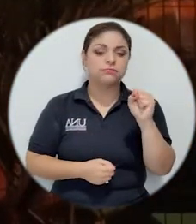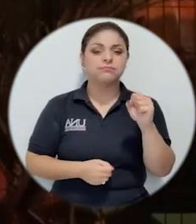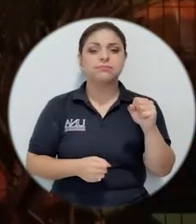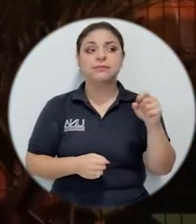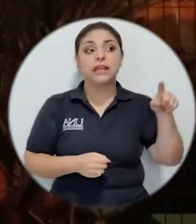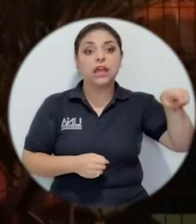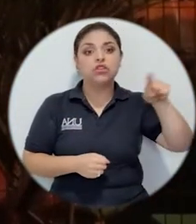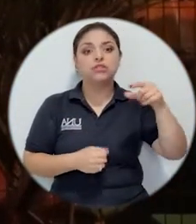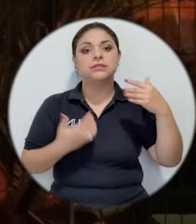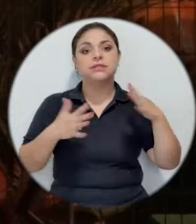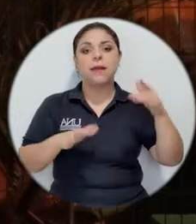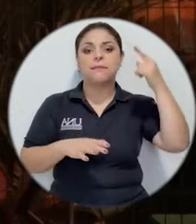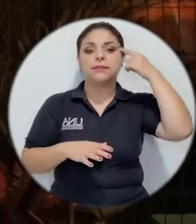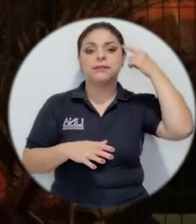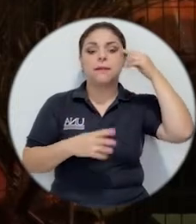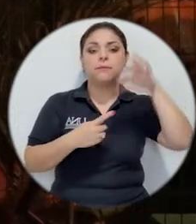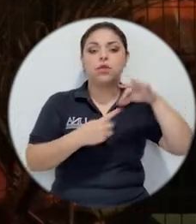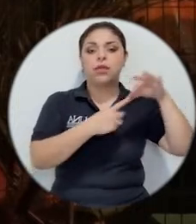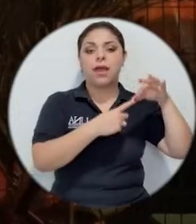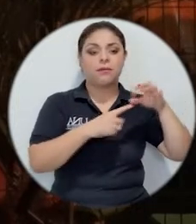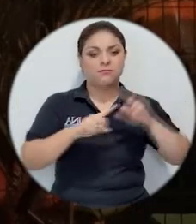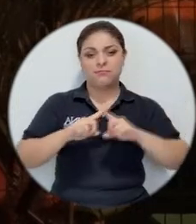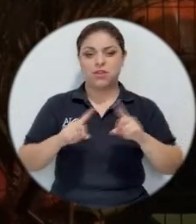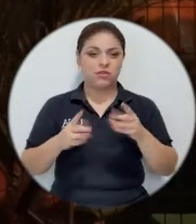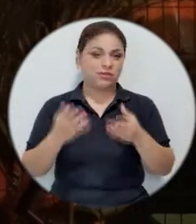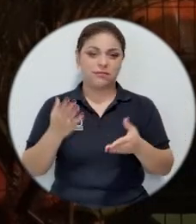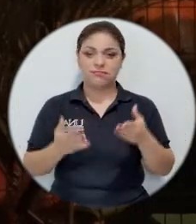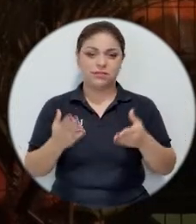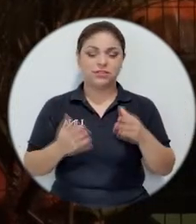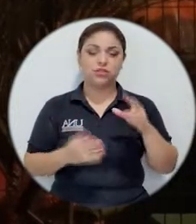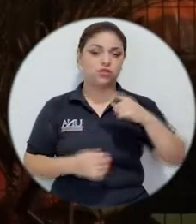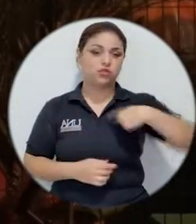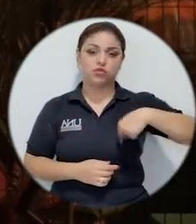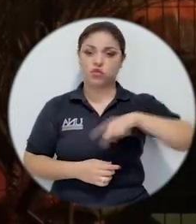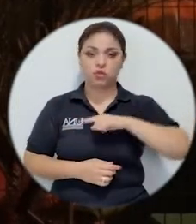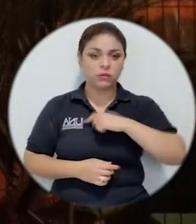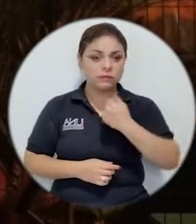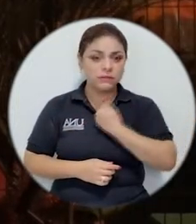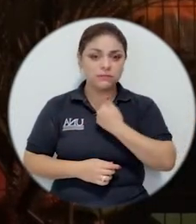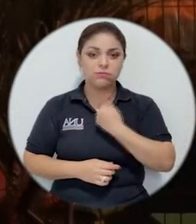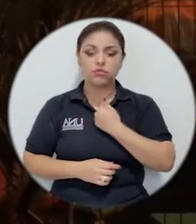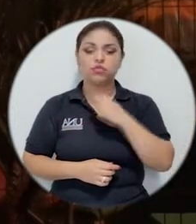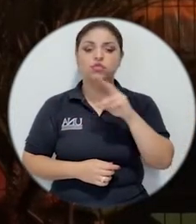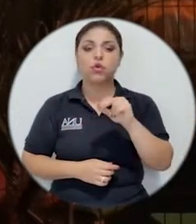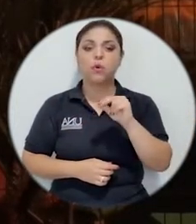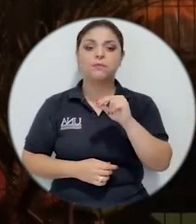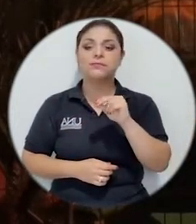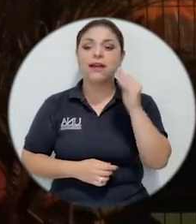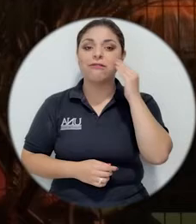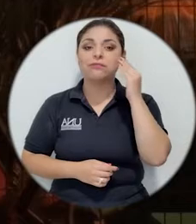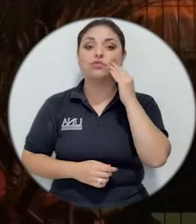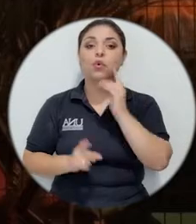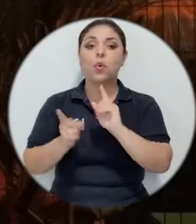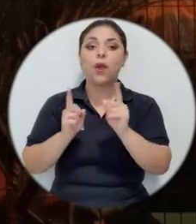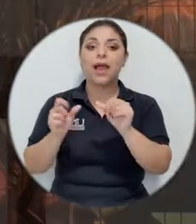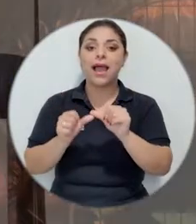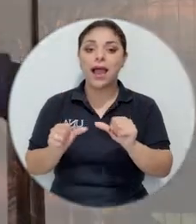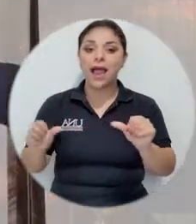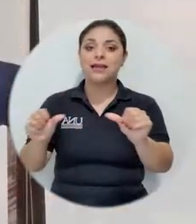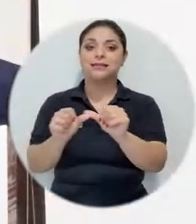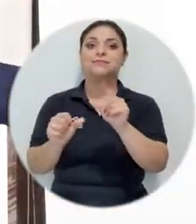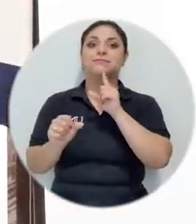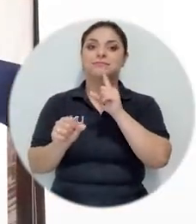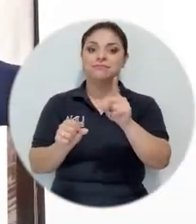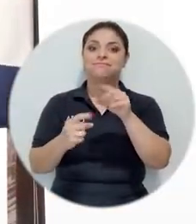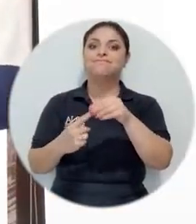definida sobre lo que consideran prioritario, pero no necesariamente hemos hecho el ejercicio nosotros de definir cuáles son